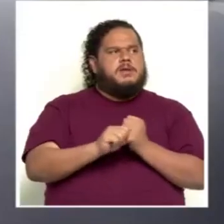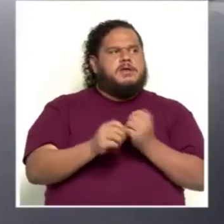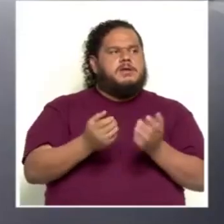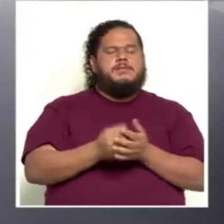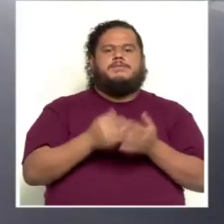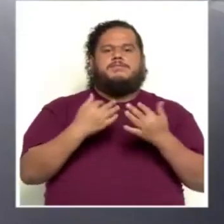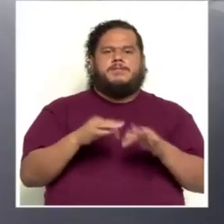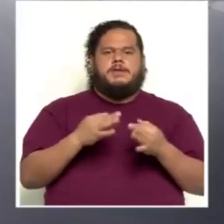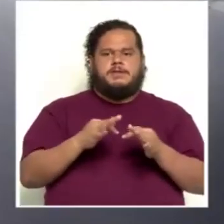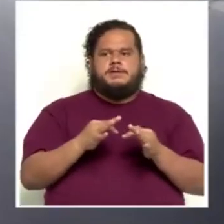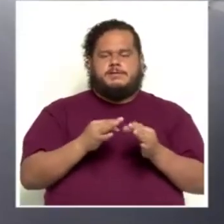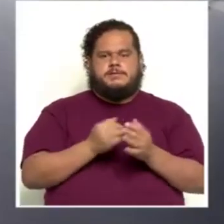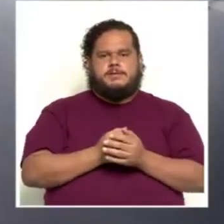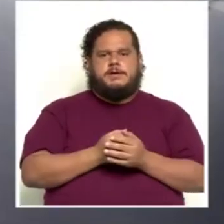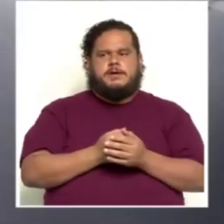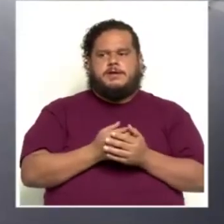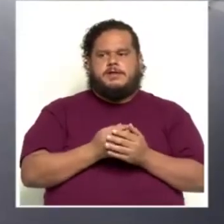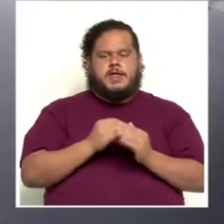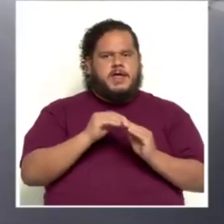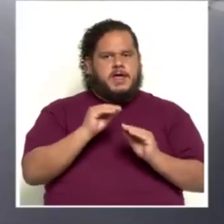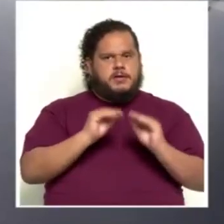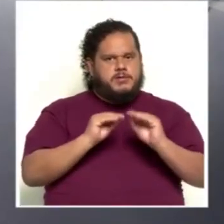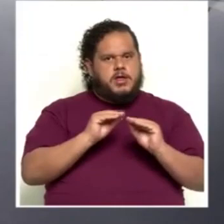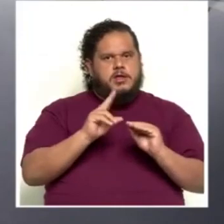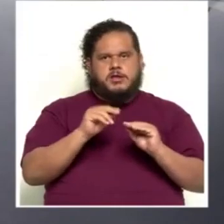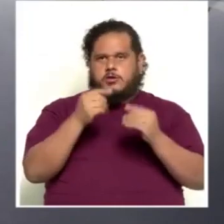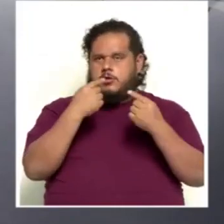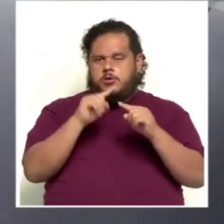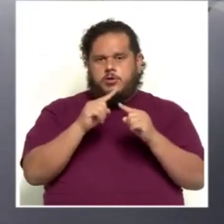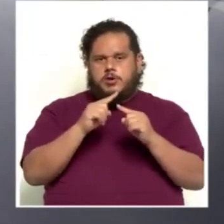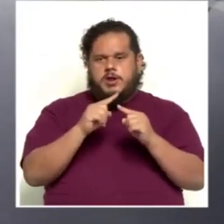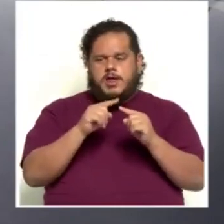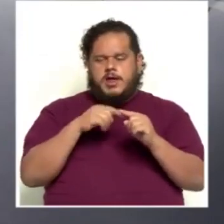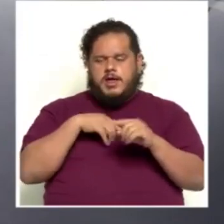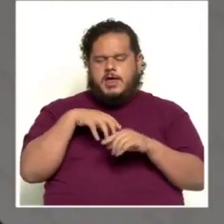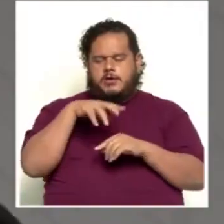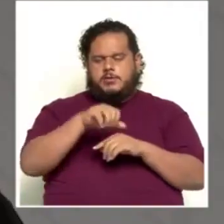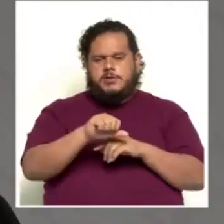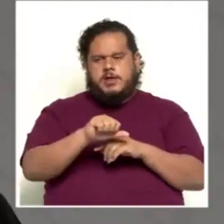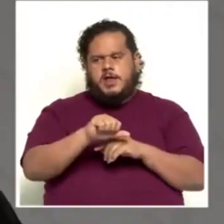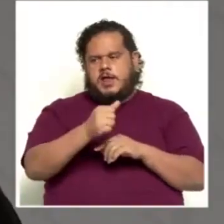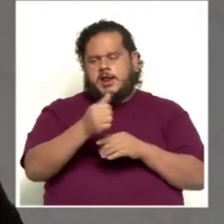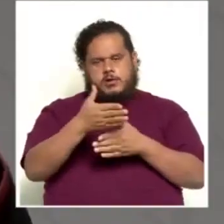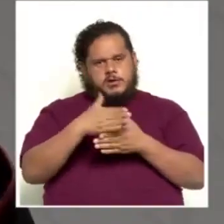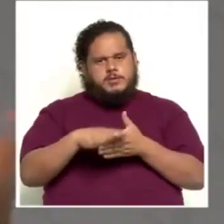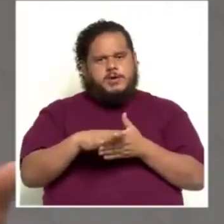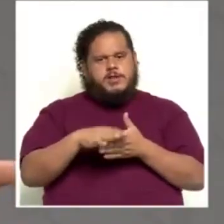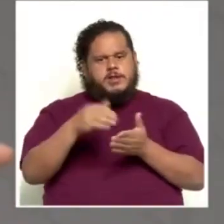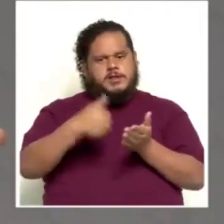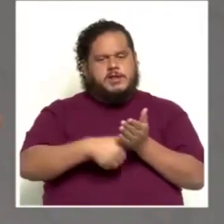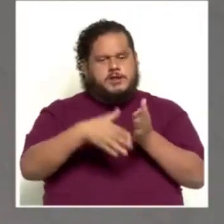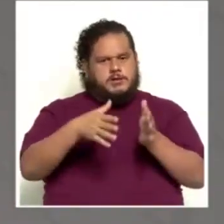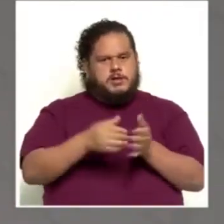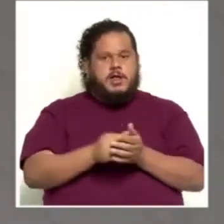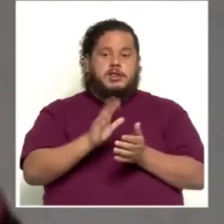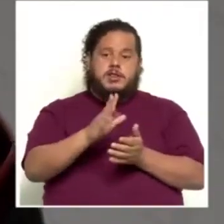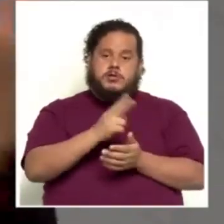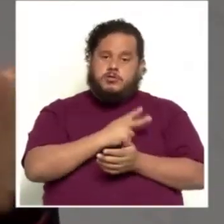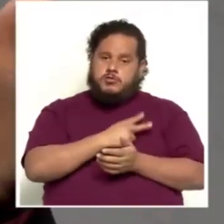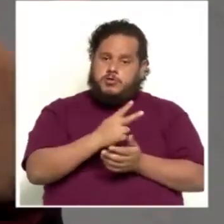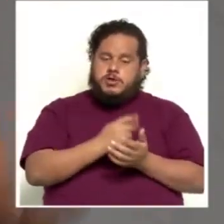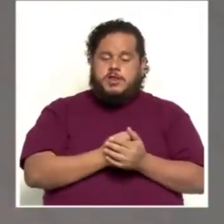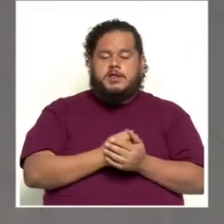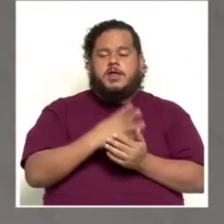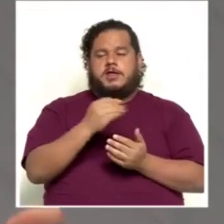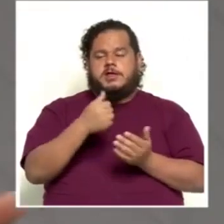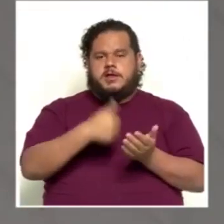de reivindicar que, si bien no logra convencer a ese otro segmento del electorado de, entre comillas, sus bondades y de que voten